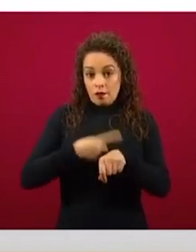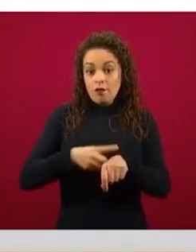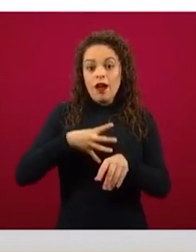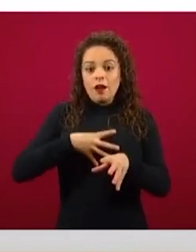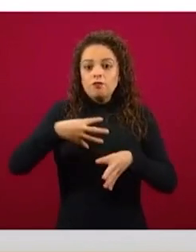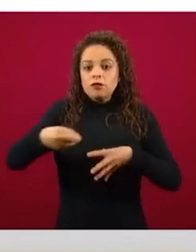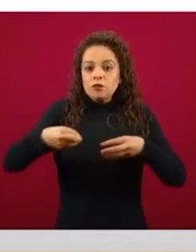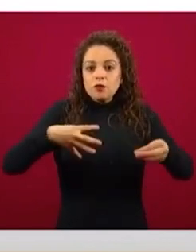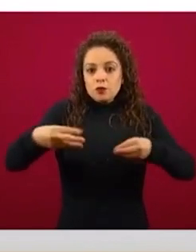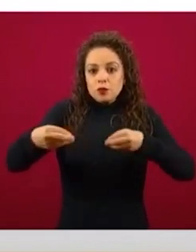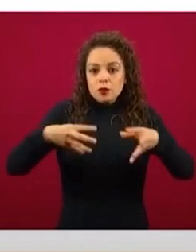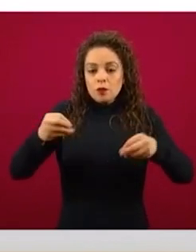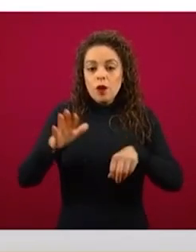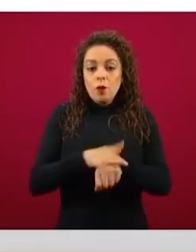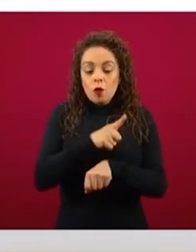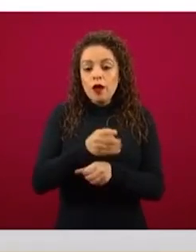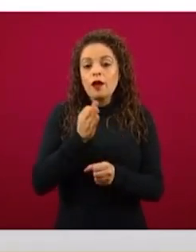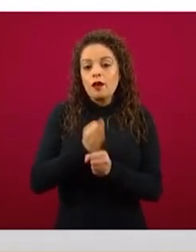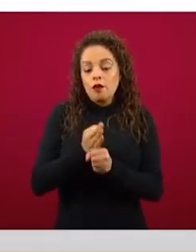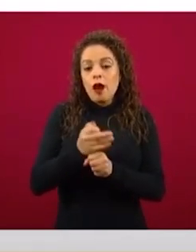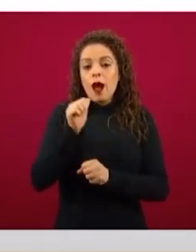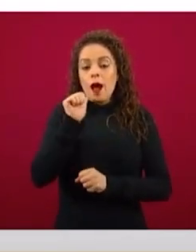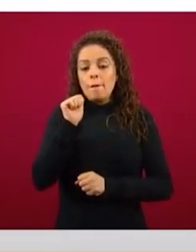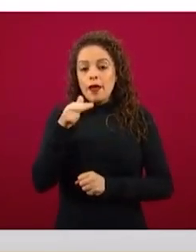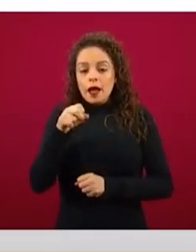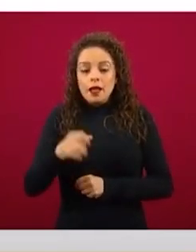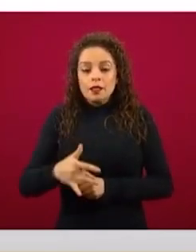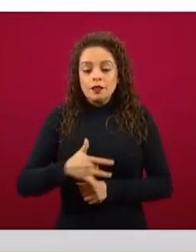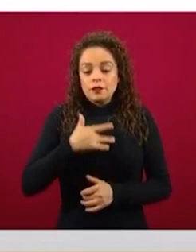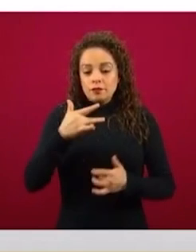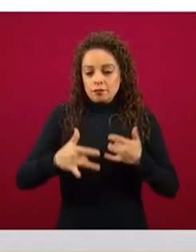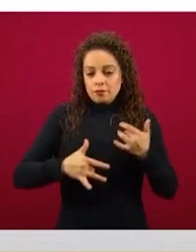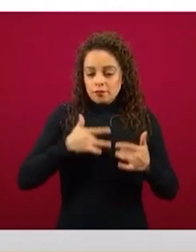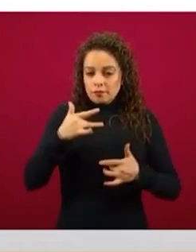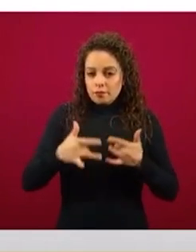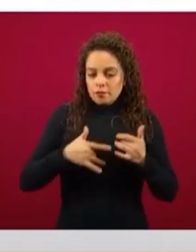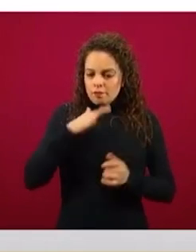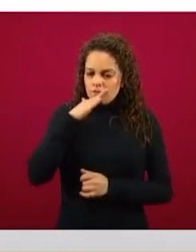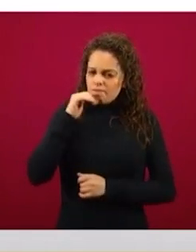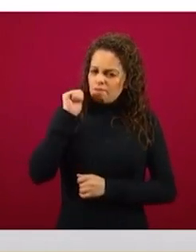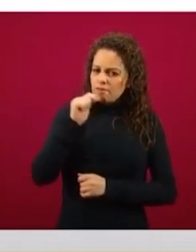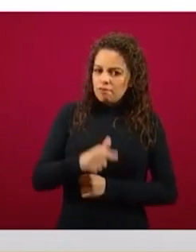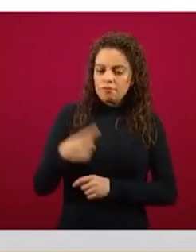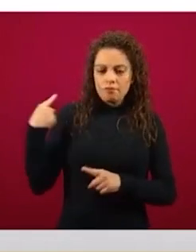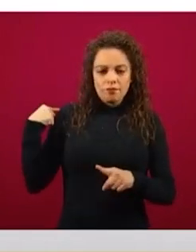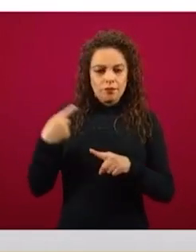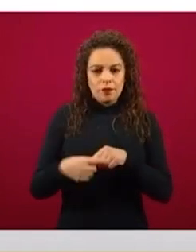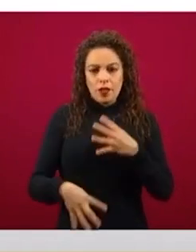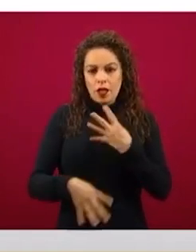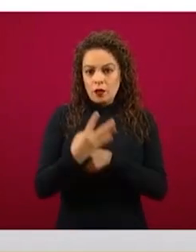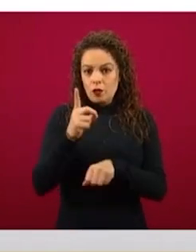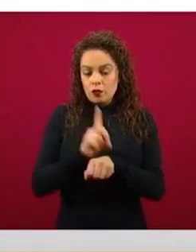con inicio de síntomas en los últimos 14 días también se han presentado lamentablemente